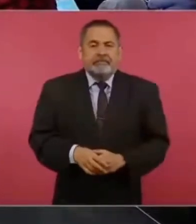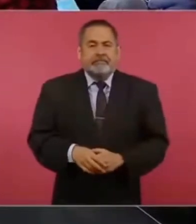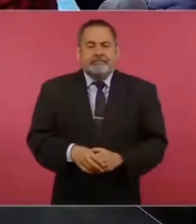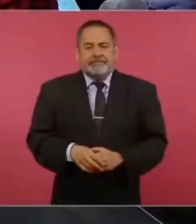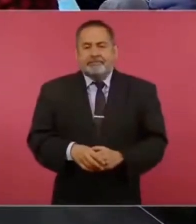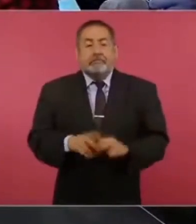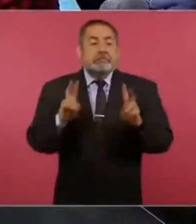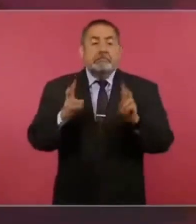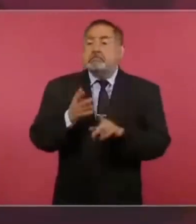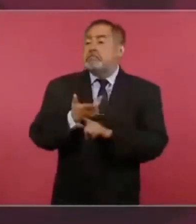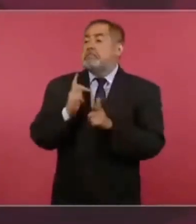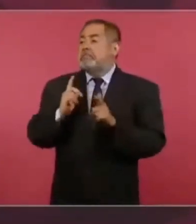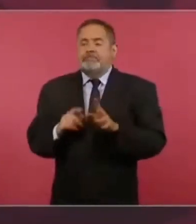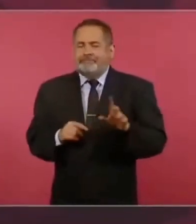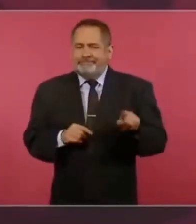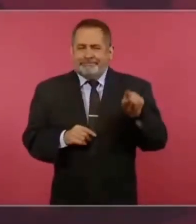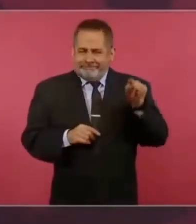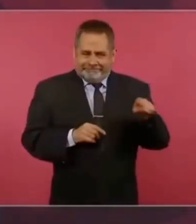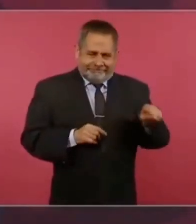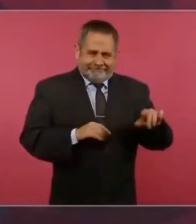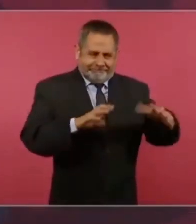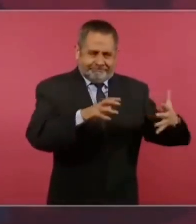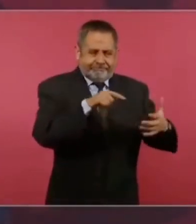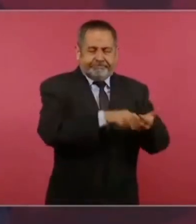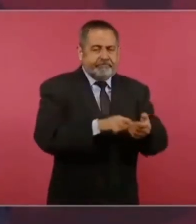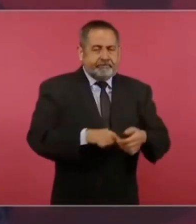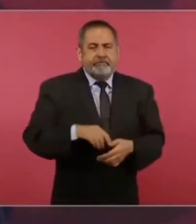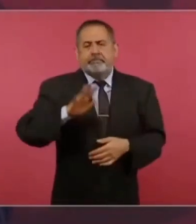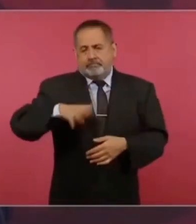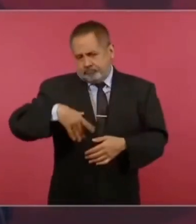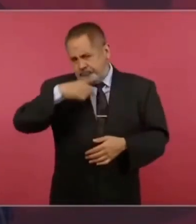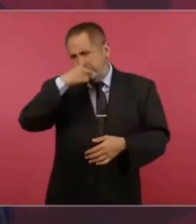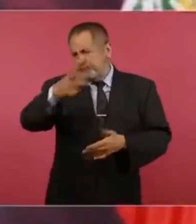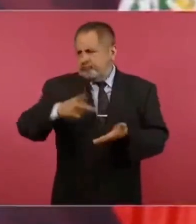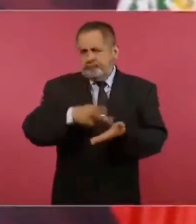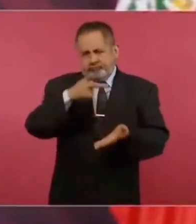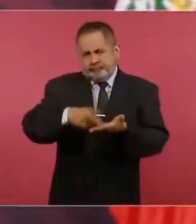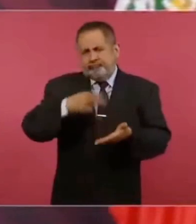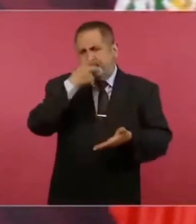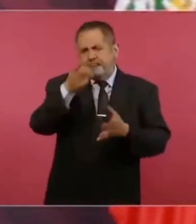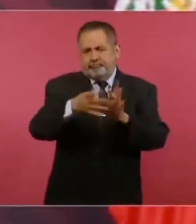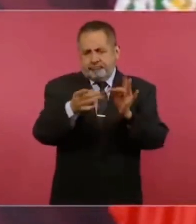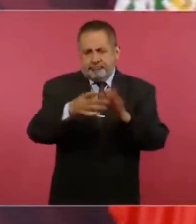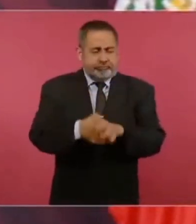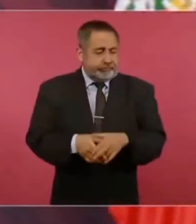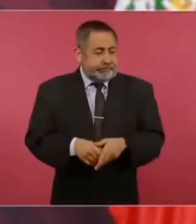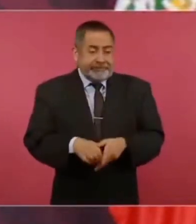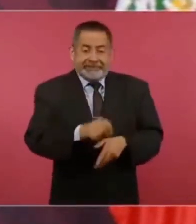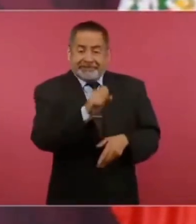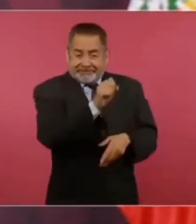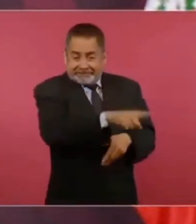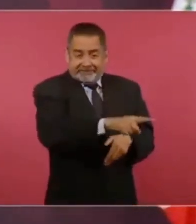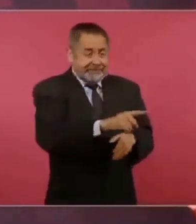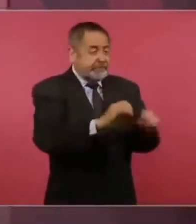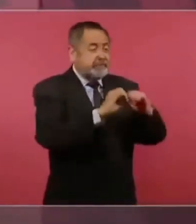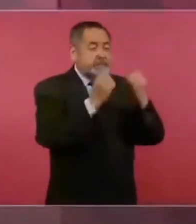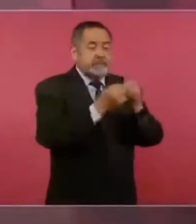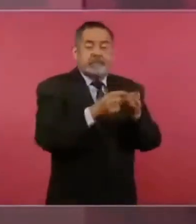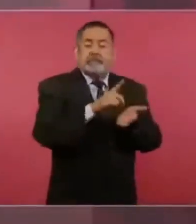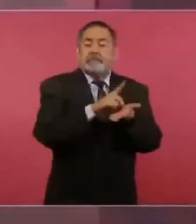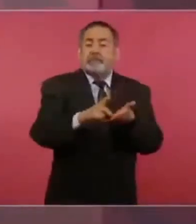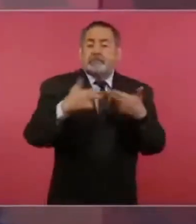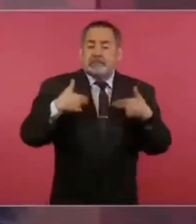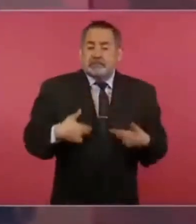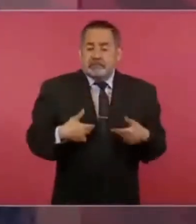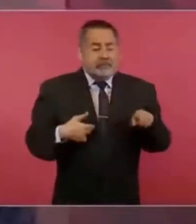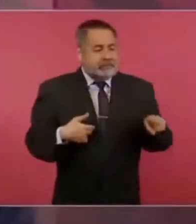Hay un caso, ya lo he dicho aquí, en el que las mismas organizaciones de derechos humanos